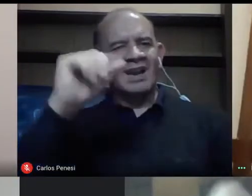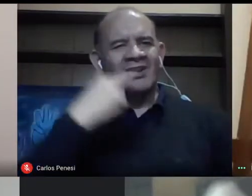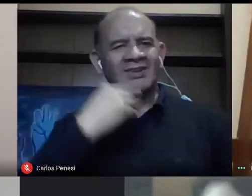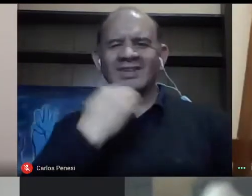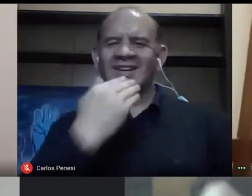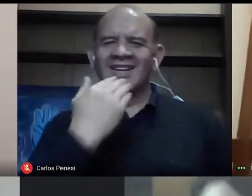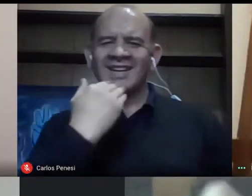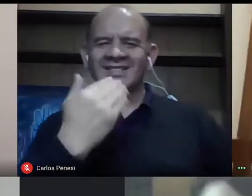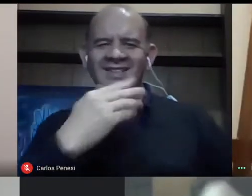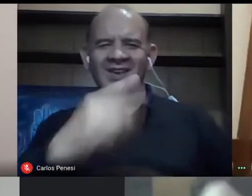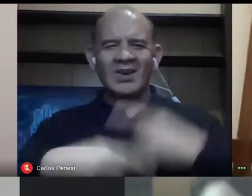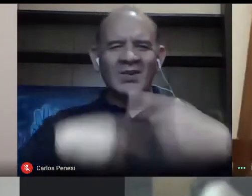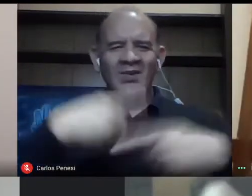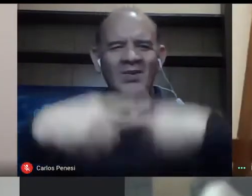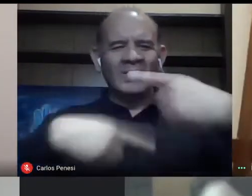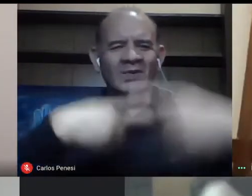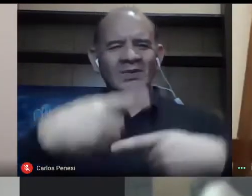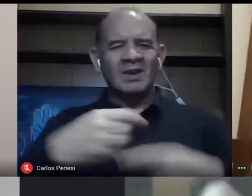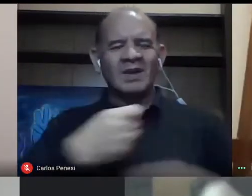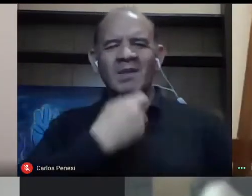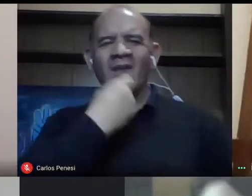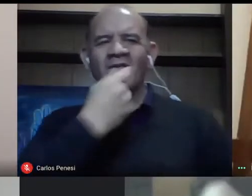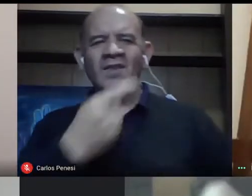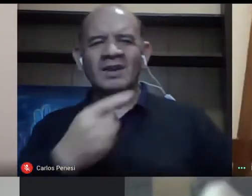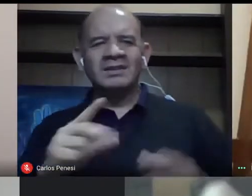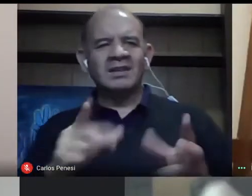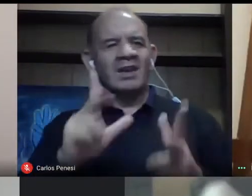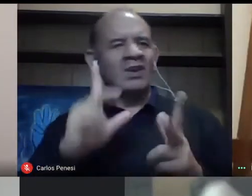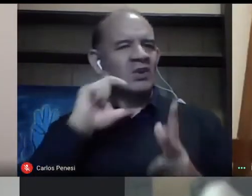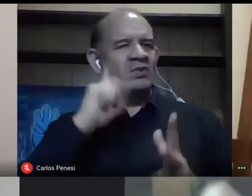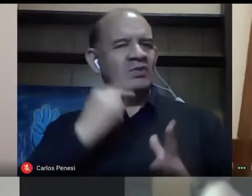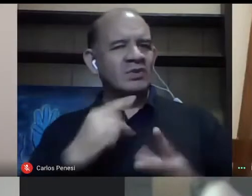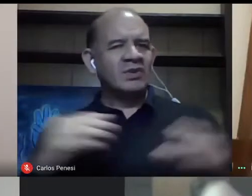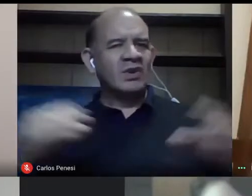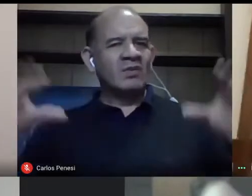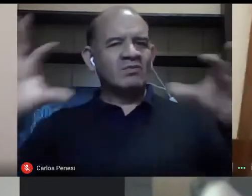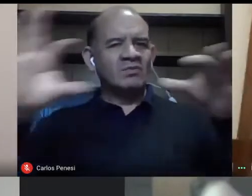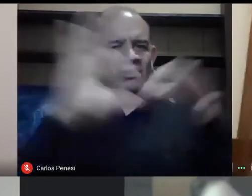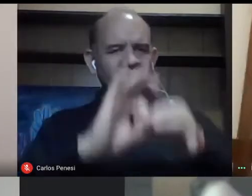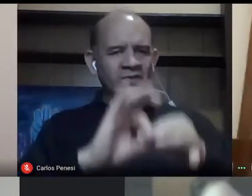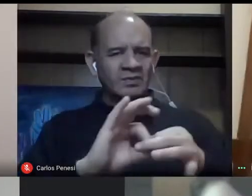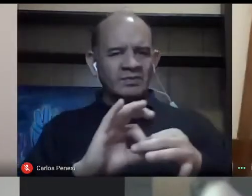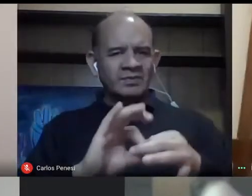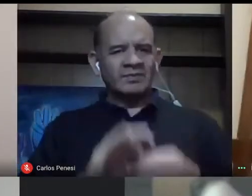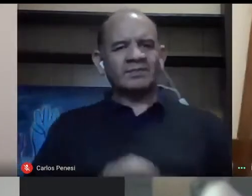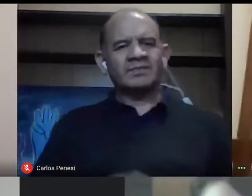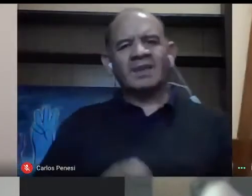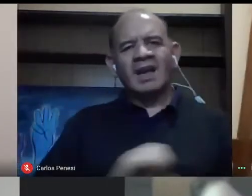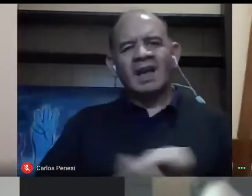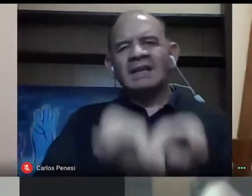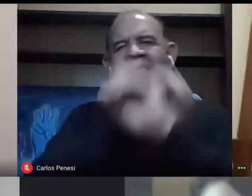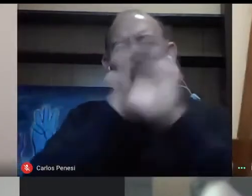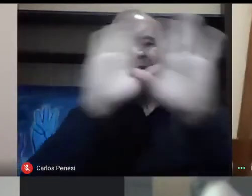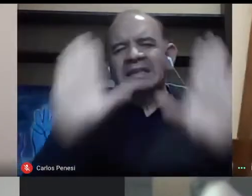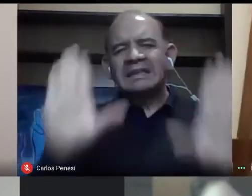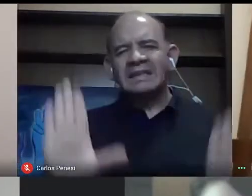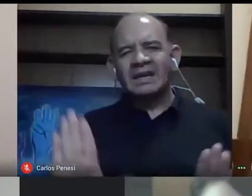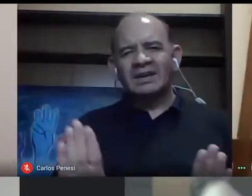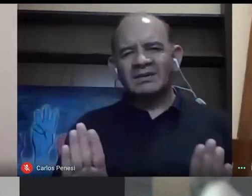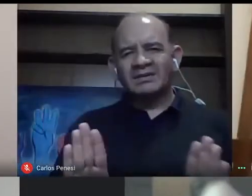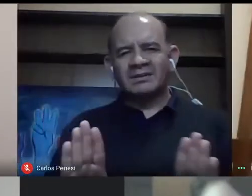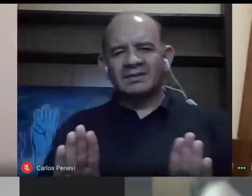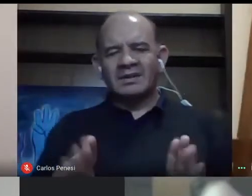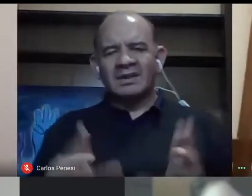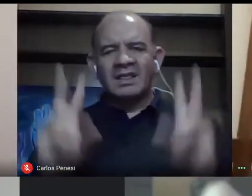Bueno, seguimos con la segunda pregunta para Pablo. Queremos, digamos, que quede claro algo, un poco lo nombraste, pero